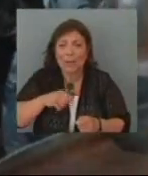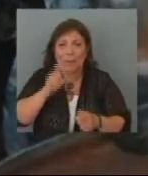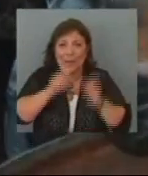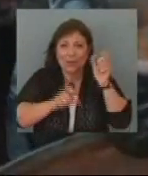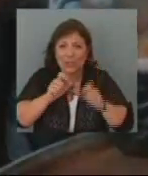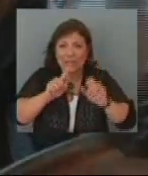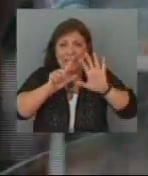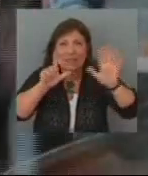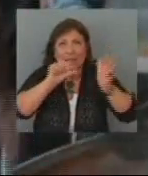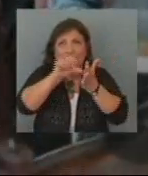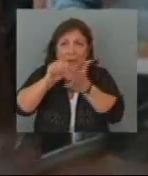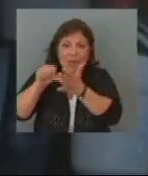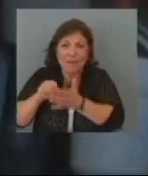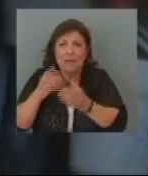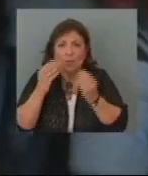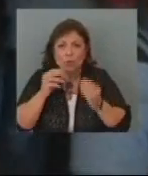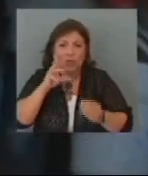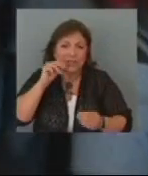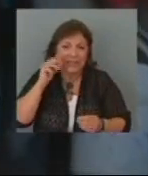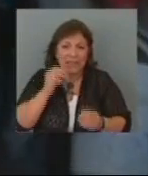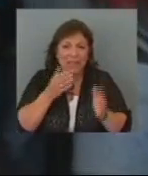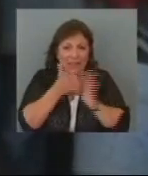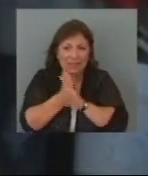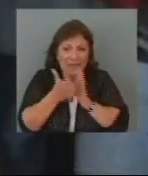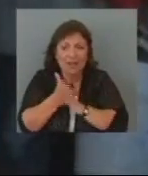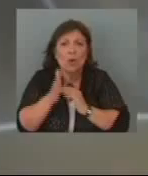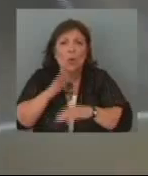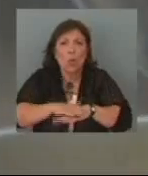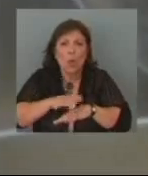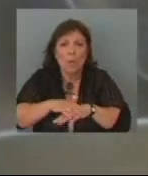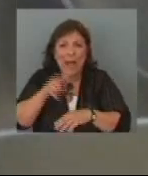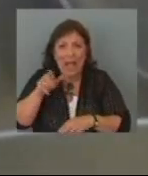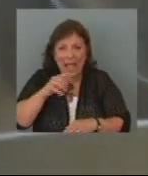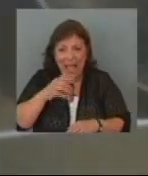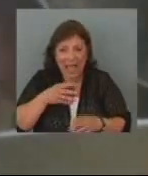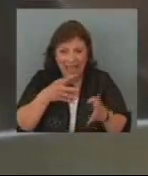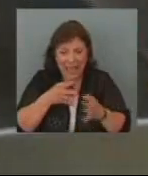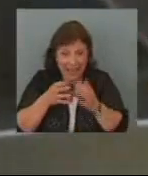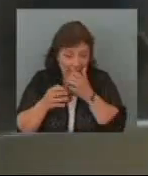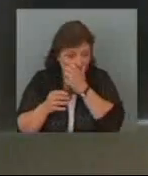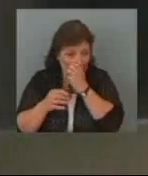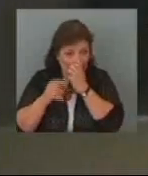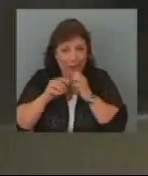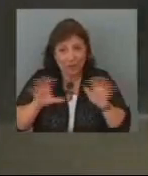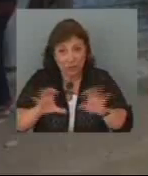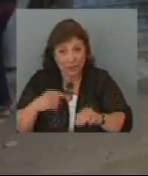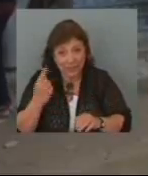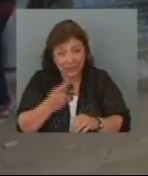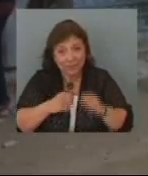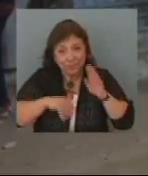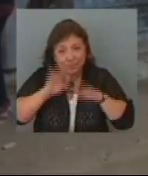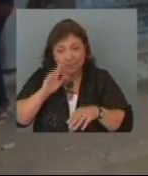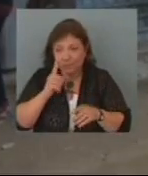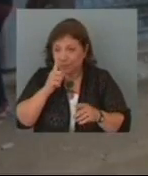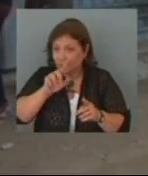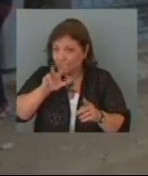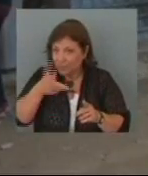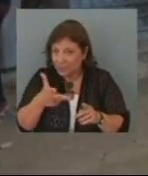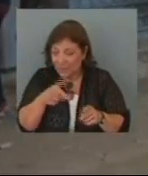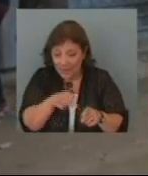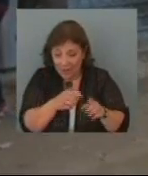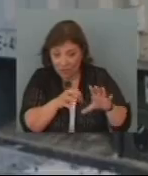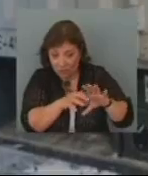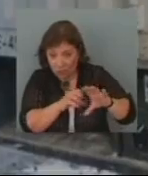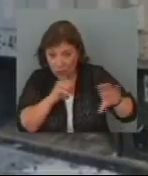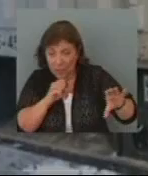incluyendo los millones de sirios que han sido desplazados por la guerra civil. Los funcionarios explicaron que algo más de la tercera parte de esos fondos